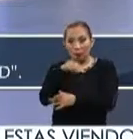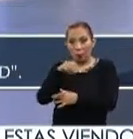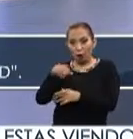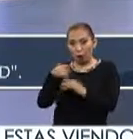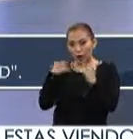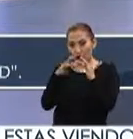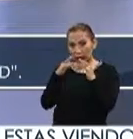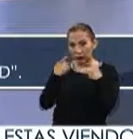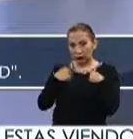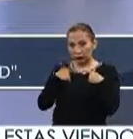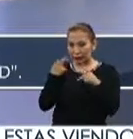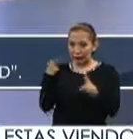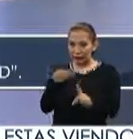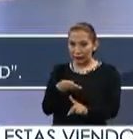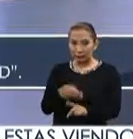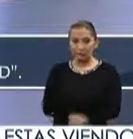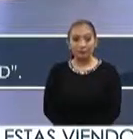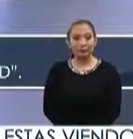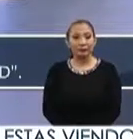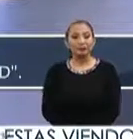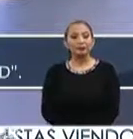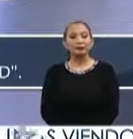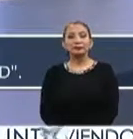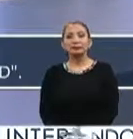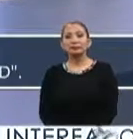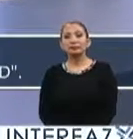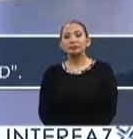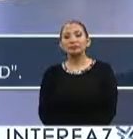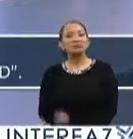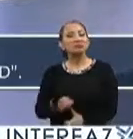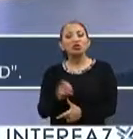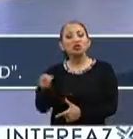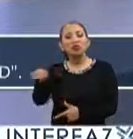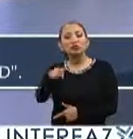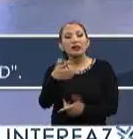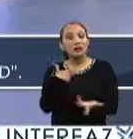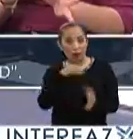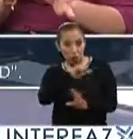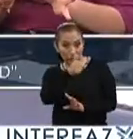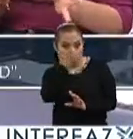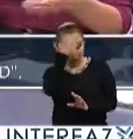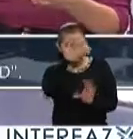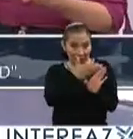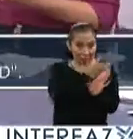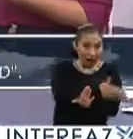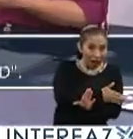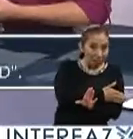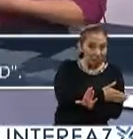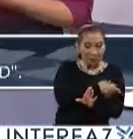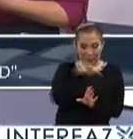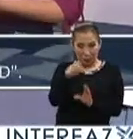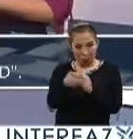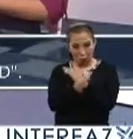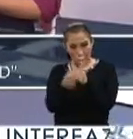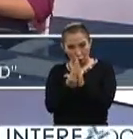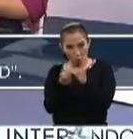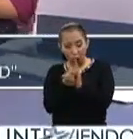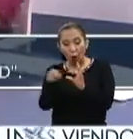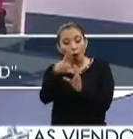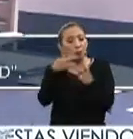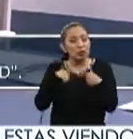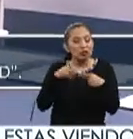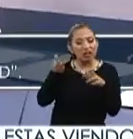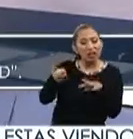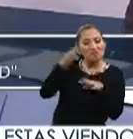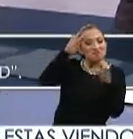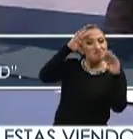experiencia de contactarse con la gente directamente. ¿Qué es lo que esperan? ¿Han tenido otras experiencias similares? ¿O cómo los percibe la gente en este